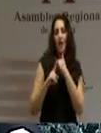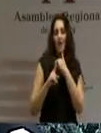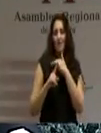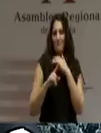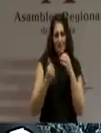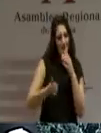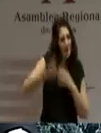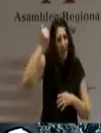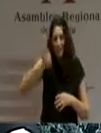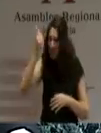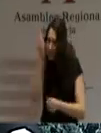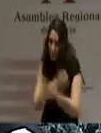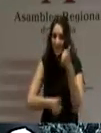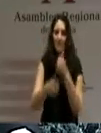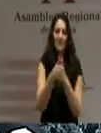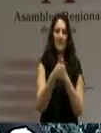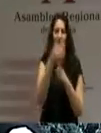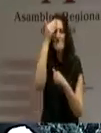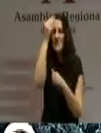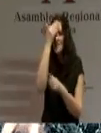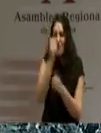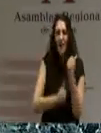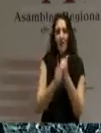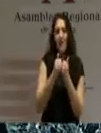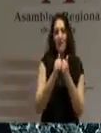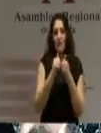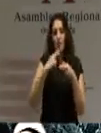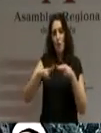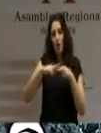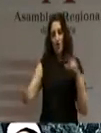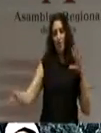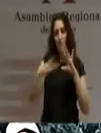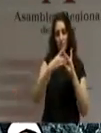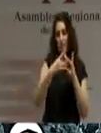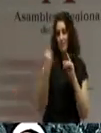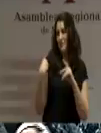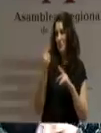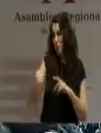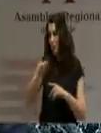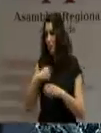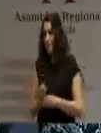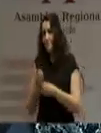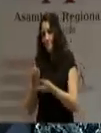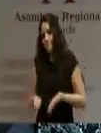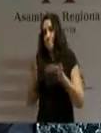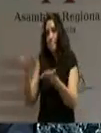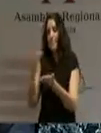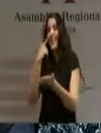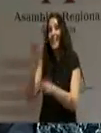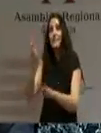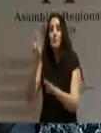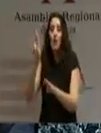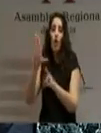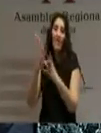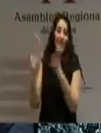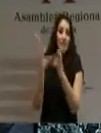todo, un eje principal de acción política a los cuales ustedes se le ha tendido la mano y espero, deseo, y